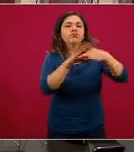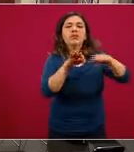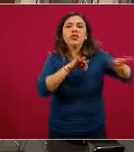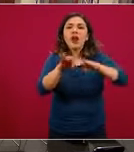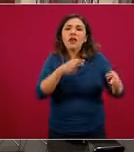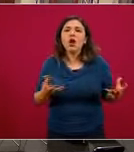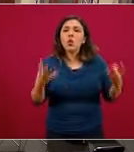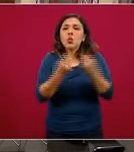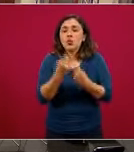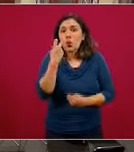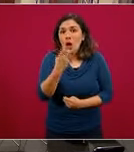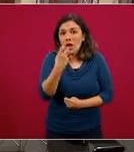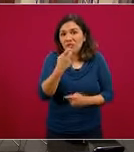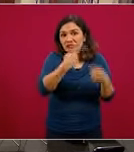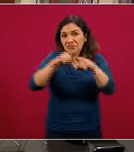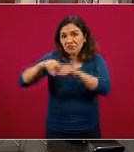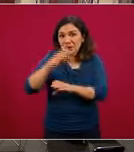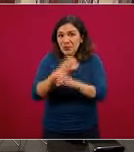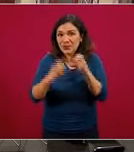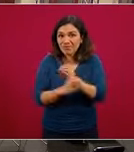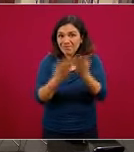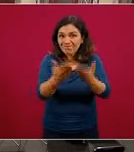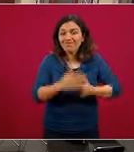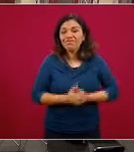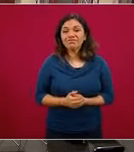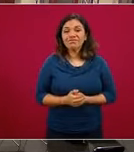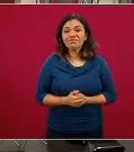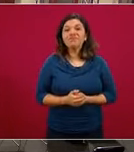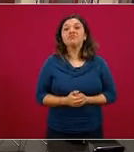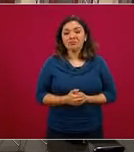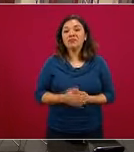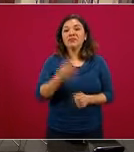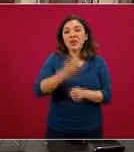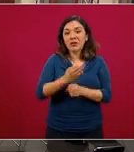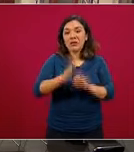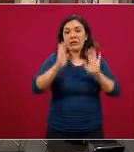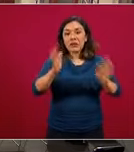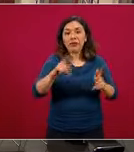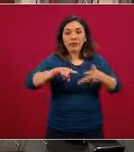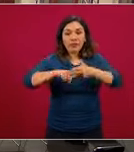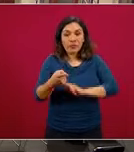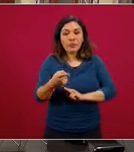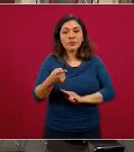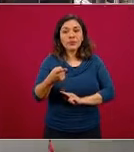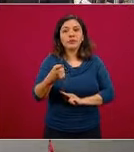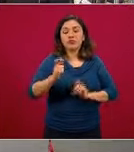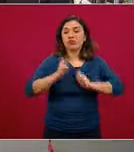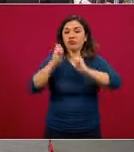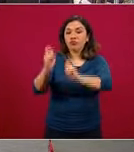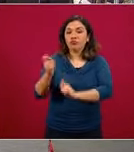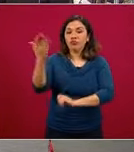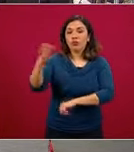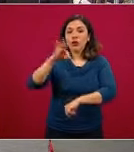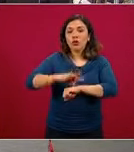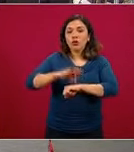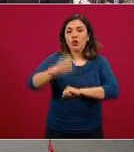en estos componentes. Entonces, bueno, vamos a pasar ahora en este momento, le vamos a dar la palabra al doctor